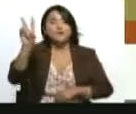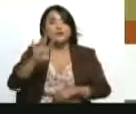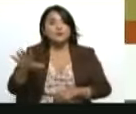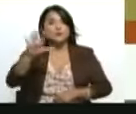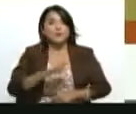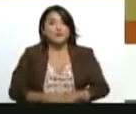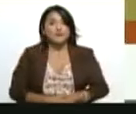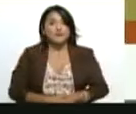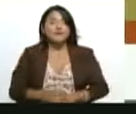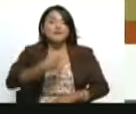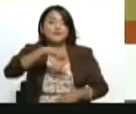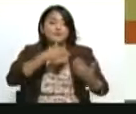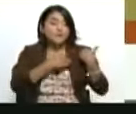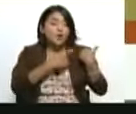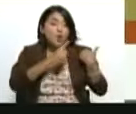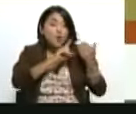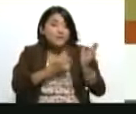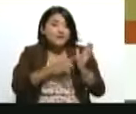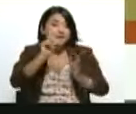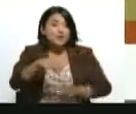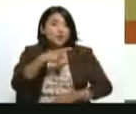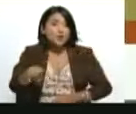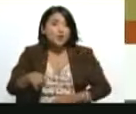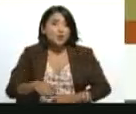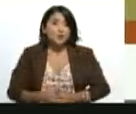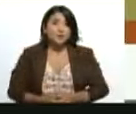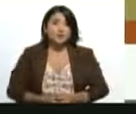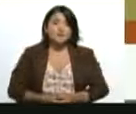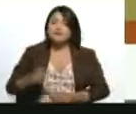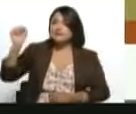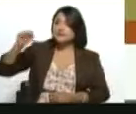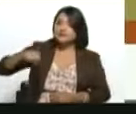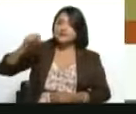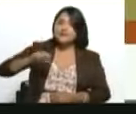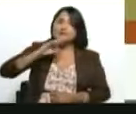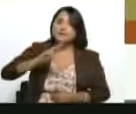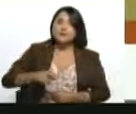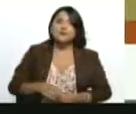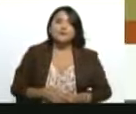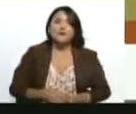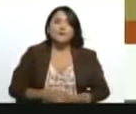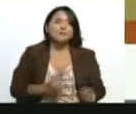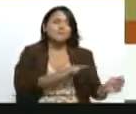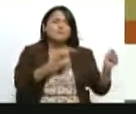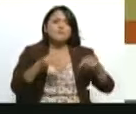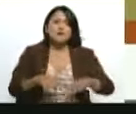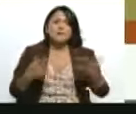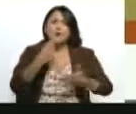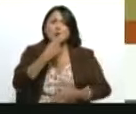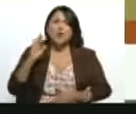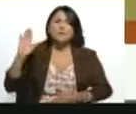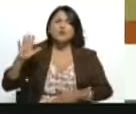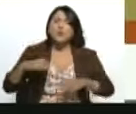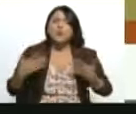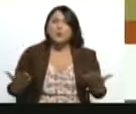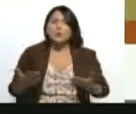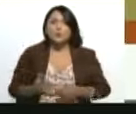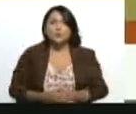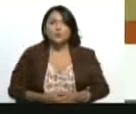Tenemos esa tarea, ¿la vamos a cumplir al término de la distancia? ¿Cuándo venimos para acá, Jason?